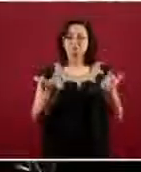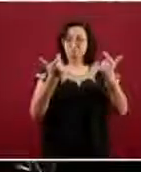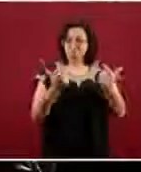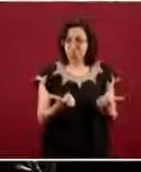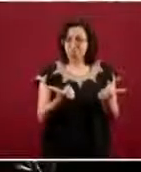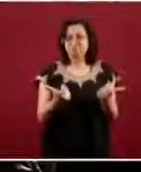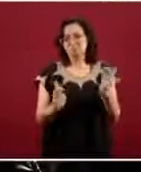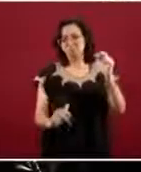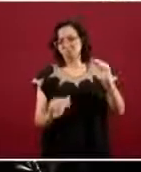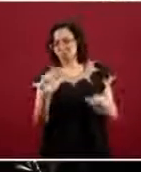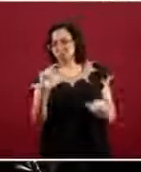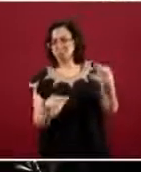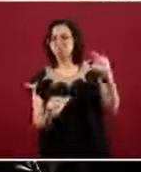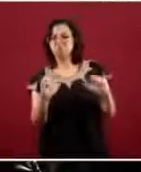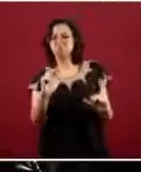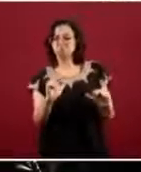económica,